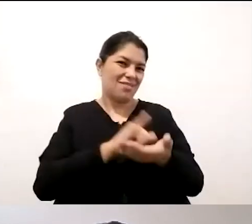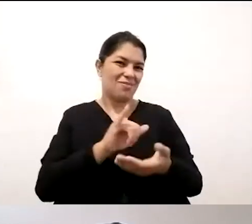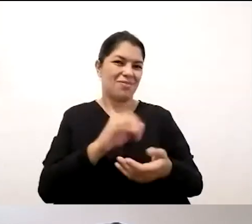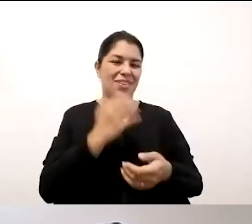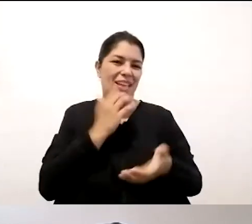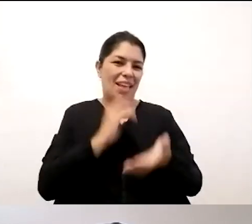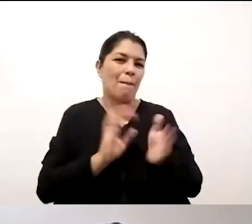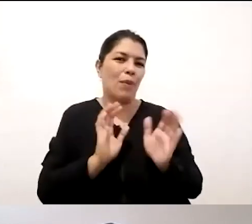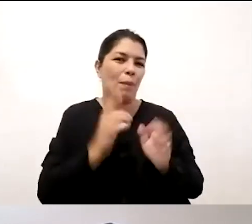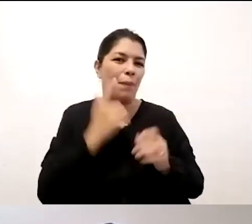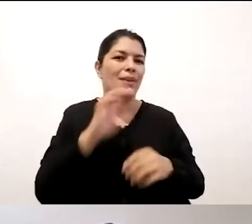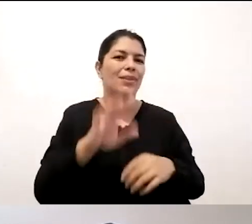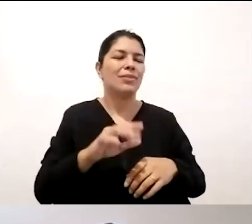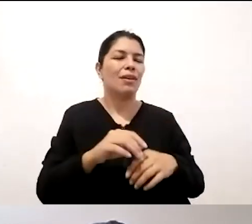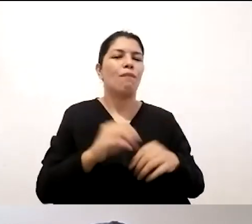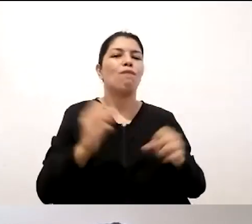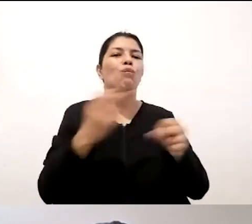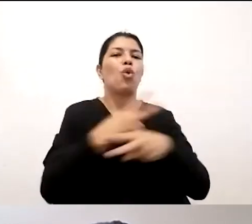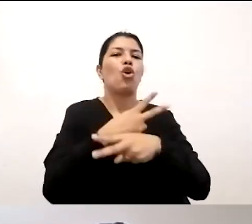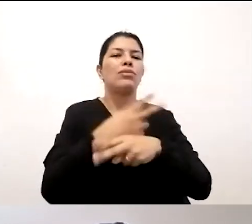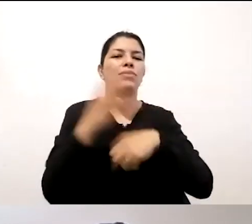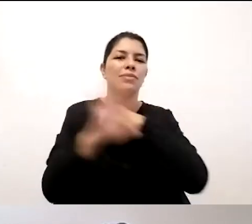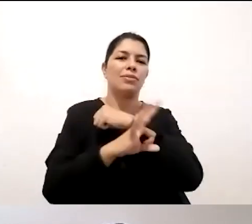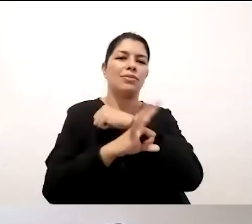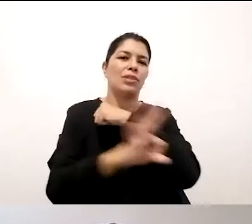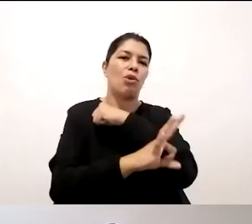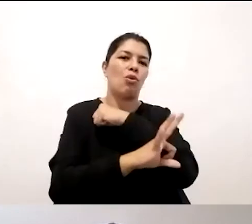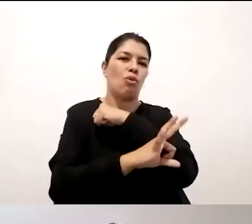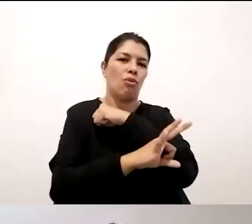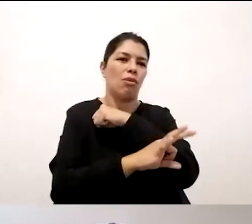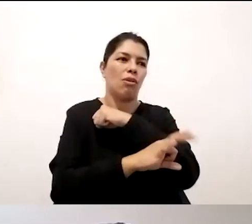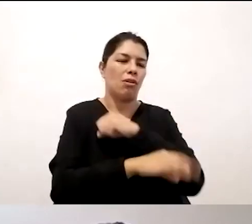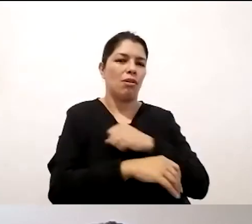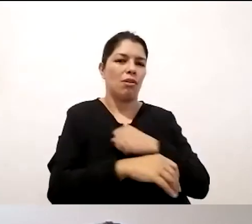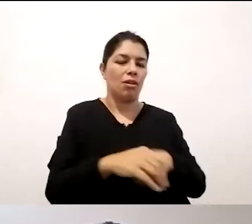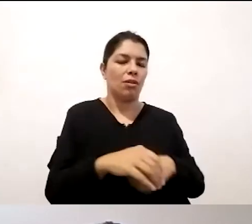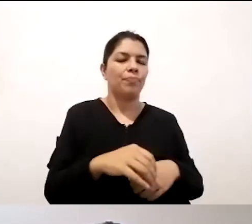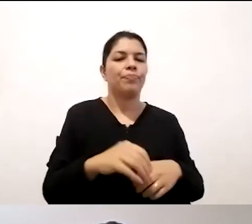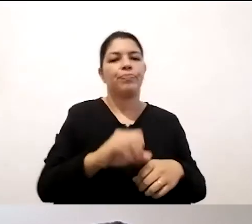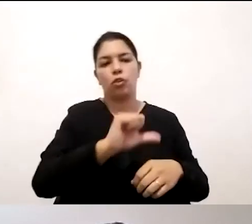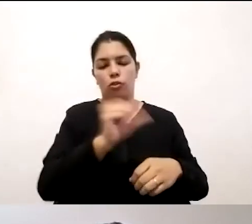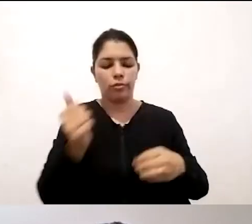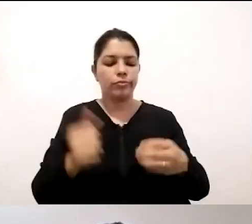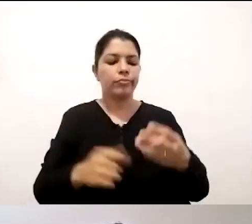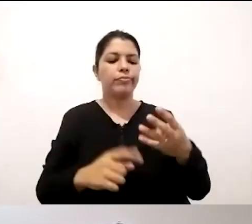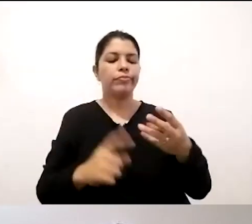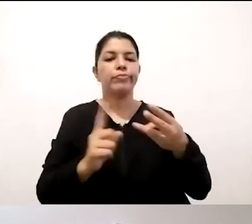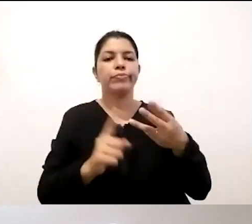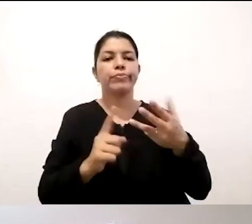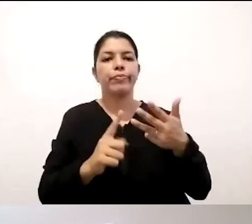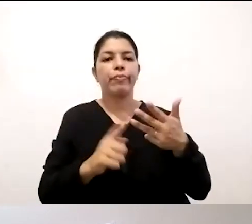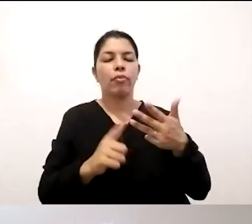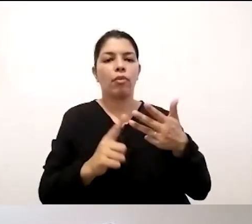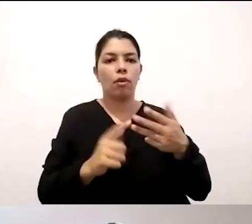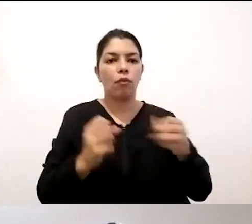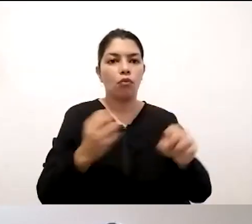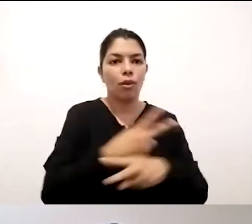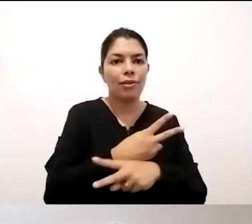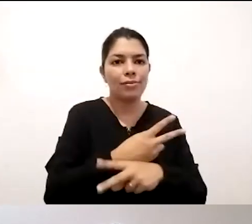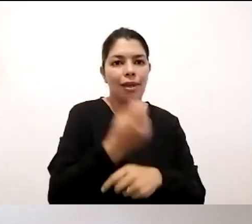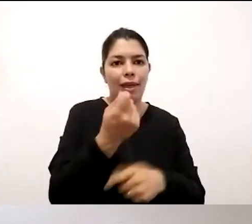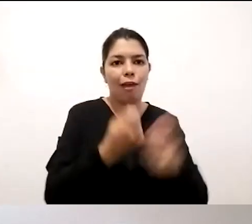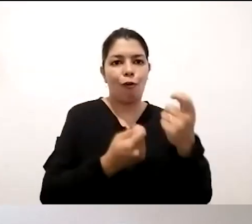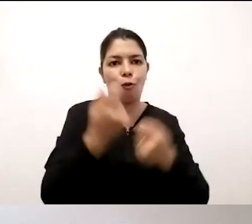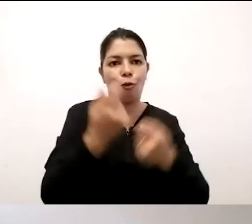en las que se puede presentar la violencia psicológica. Otra es la violencia patrimonial o económica, que es cualquier acto